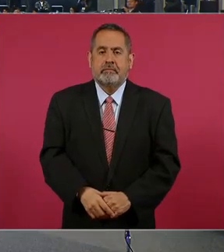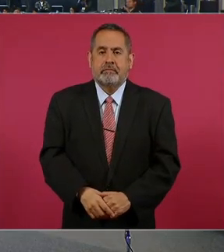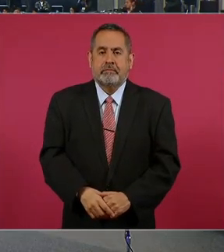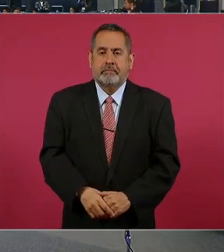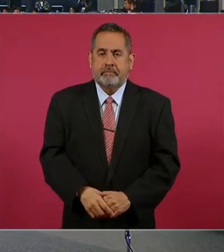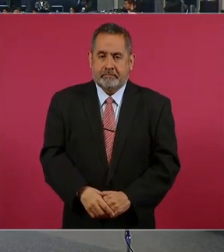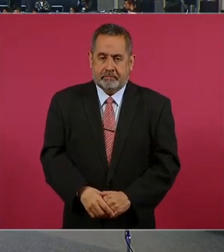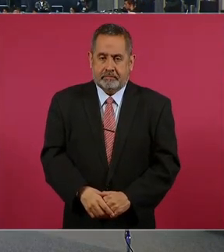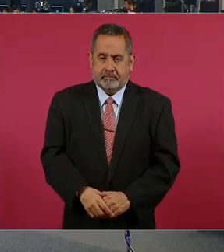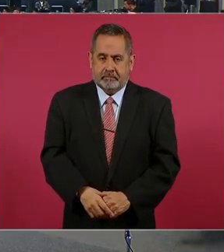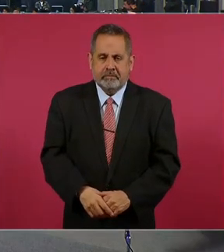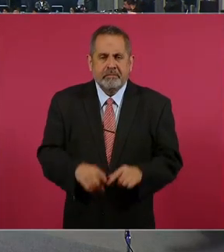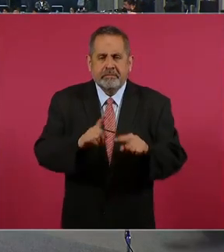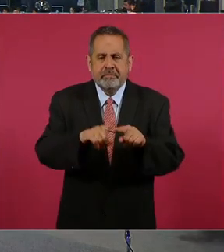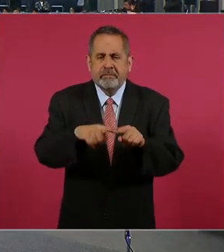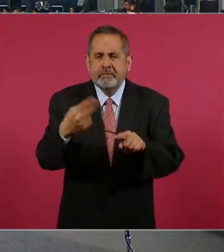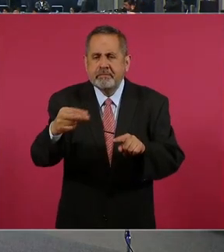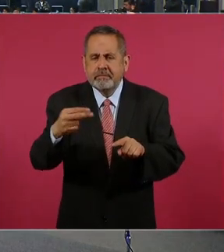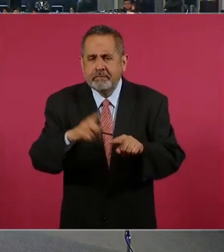¿Quién trae?